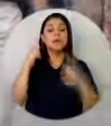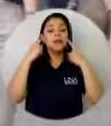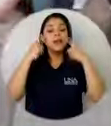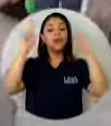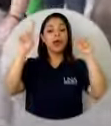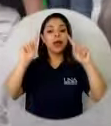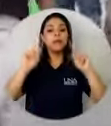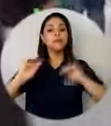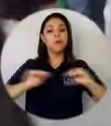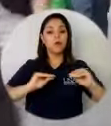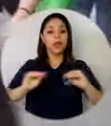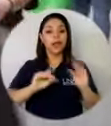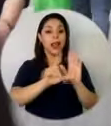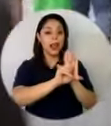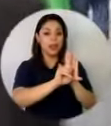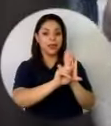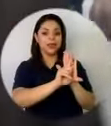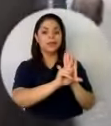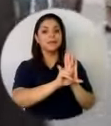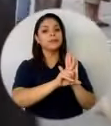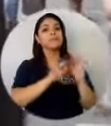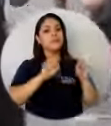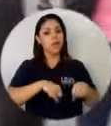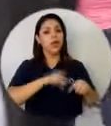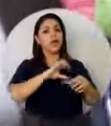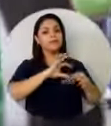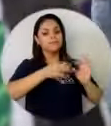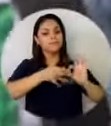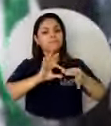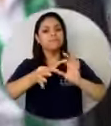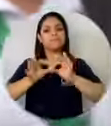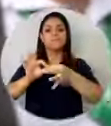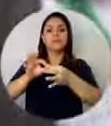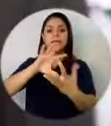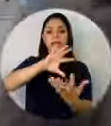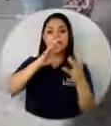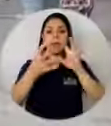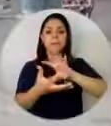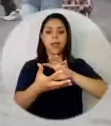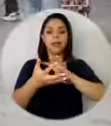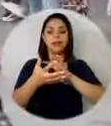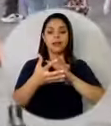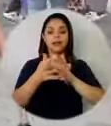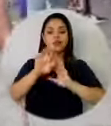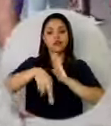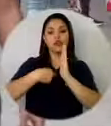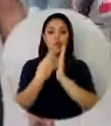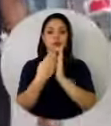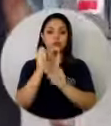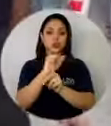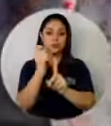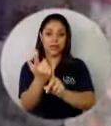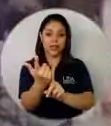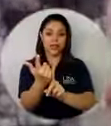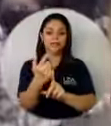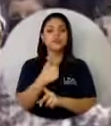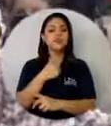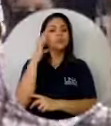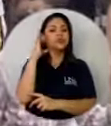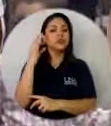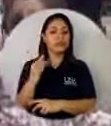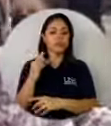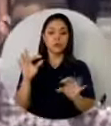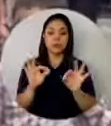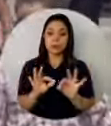los avances normativos legales vayan de la mano con cambios en los roles sociales, ¿verdad? Entonces, y yo creo que aquí